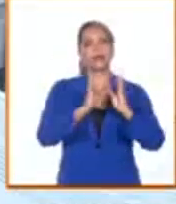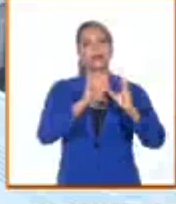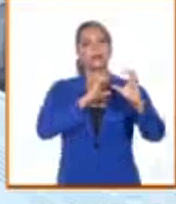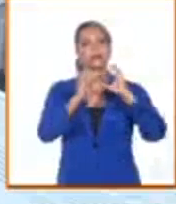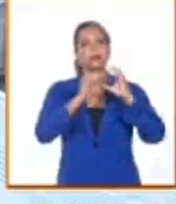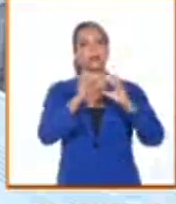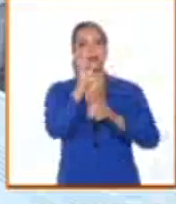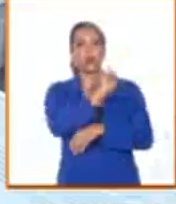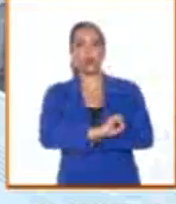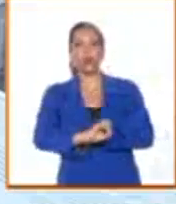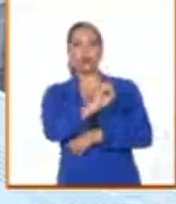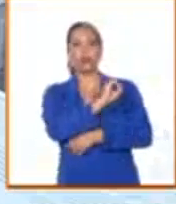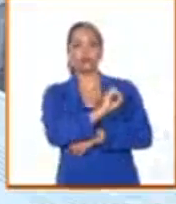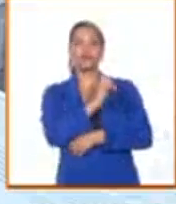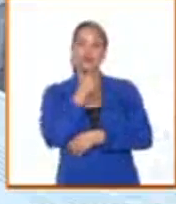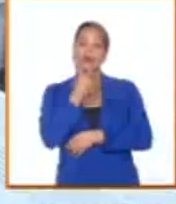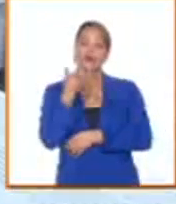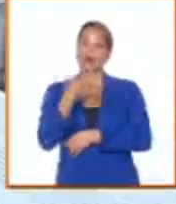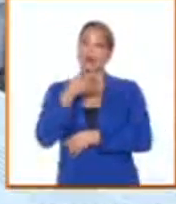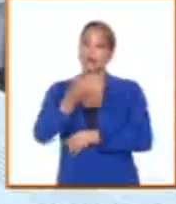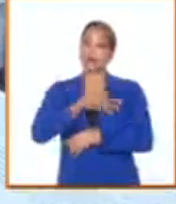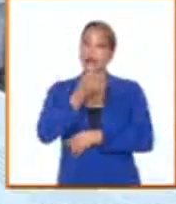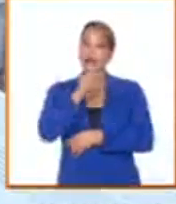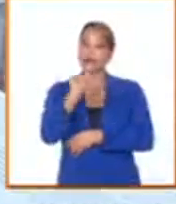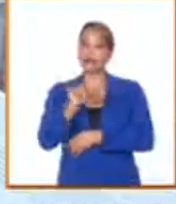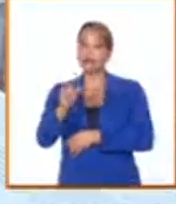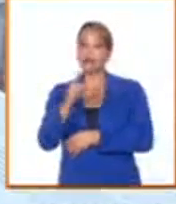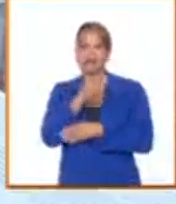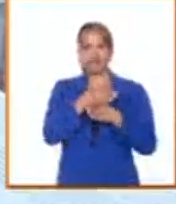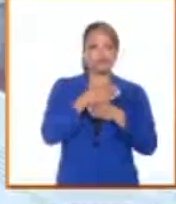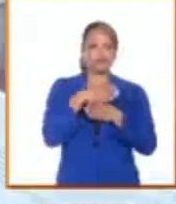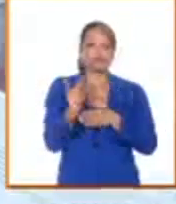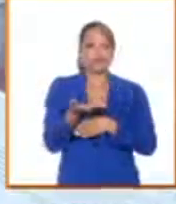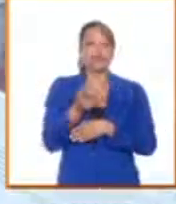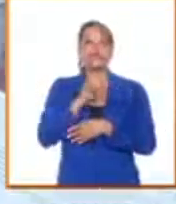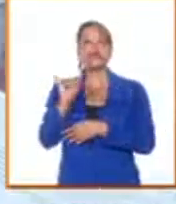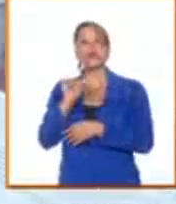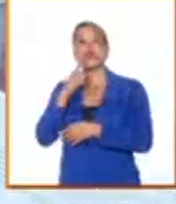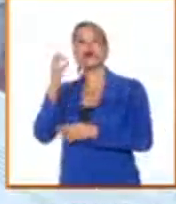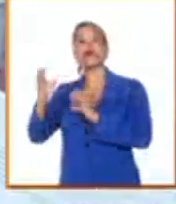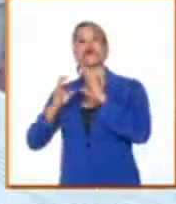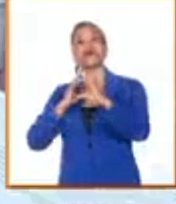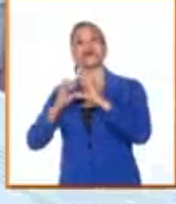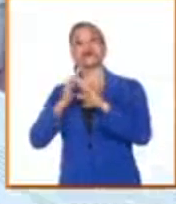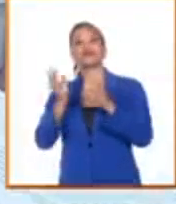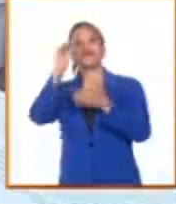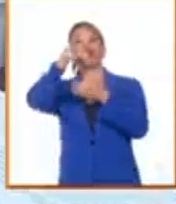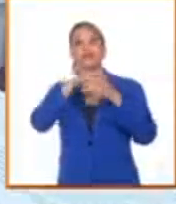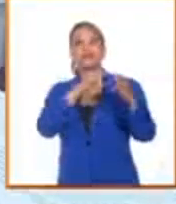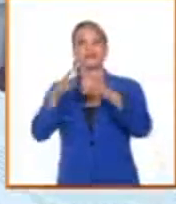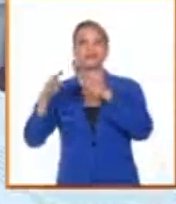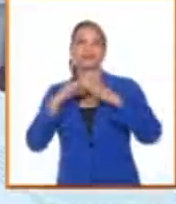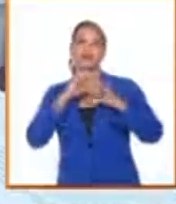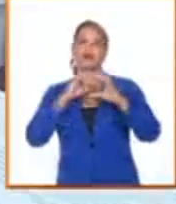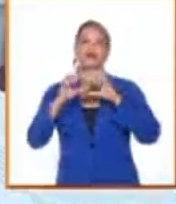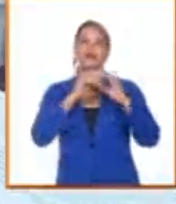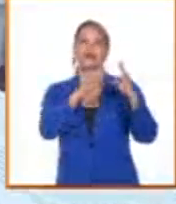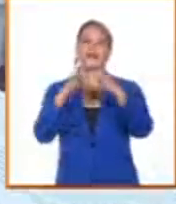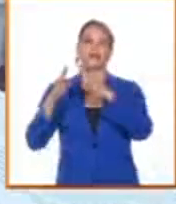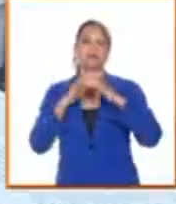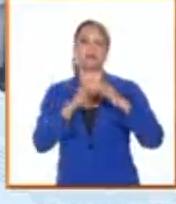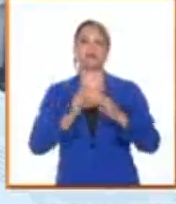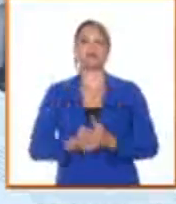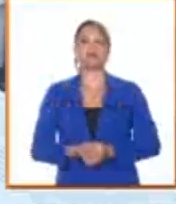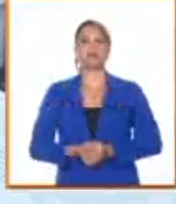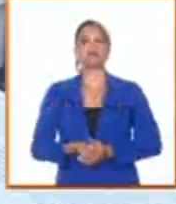comunicación organizacional, que sería bueno explicárselo a nuestros televidentes qué cosa es, y en la comunicación de la comunidad, en la comunicación comunitaria. Sí, Randy,